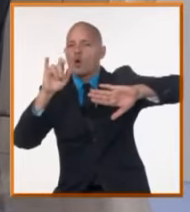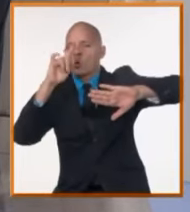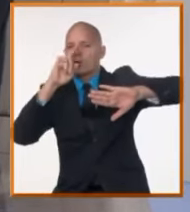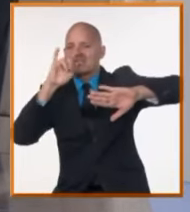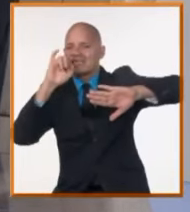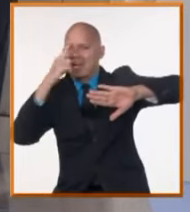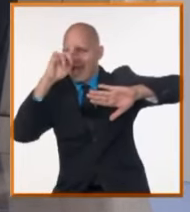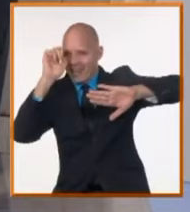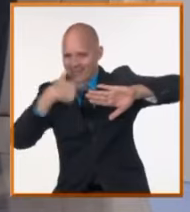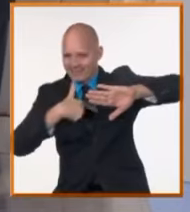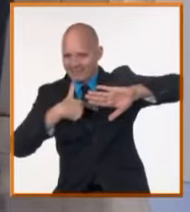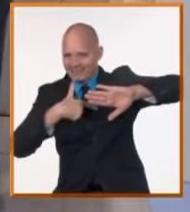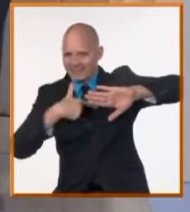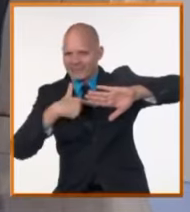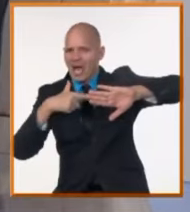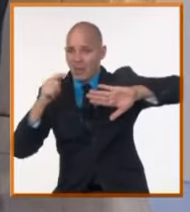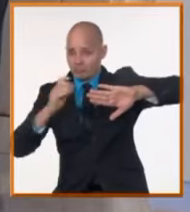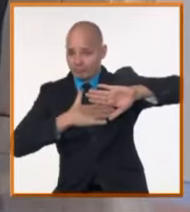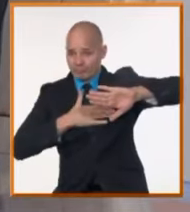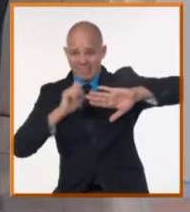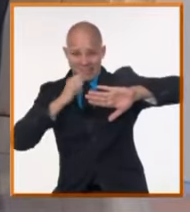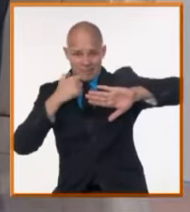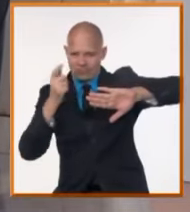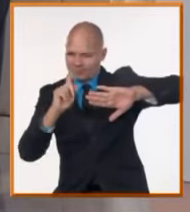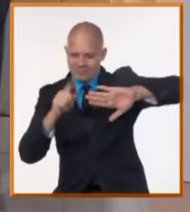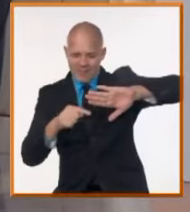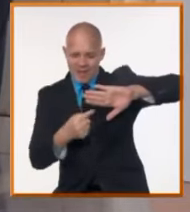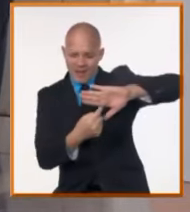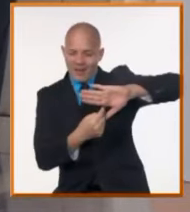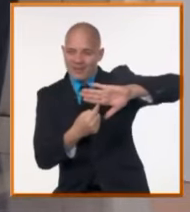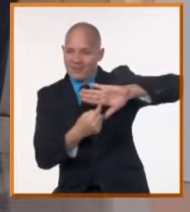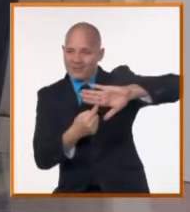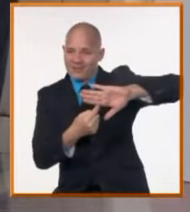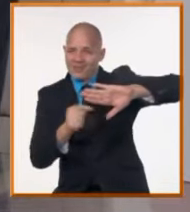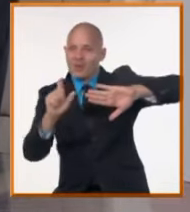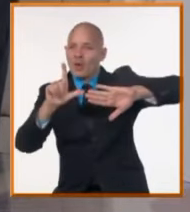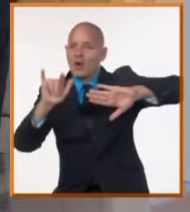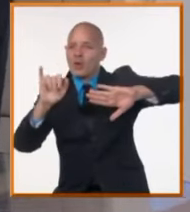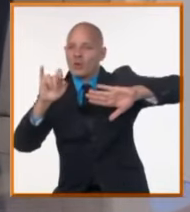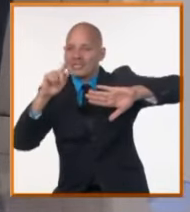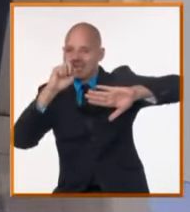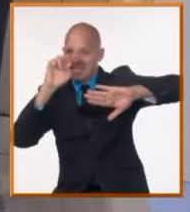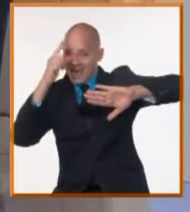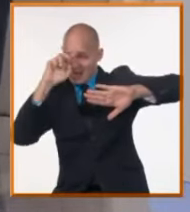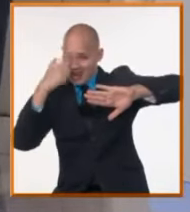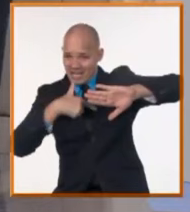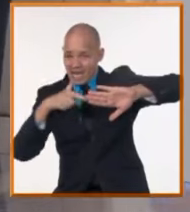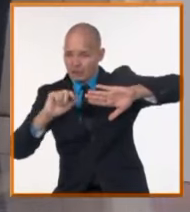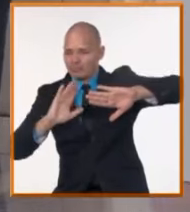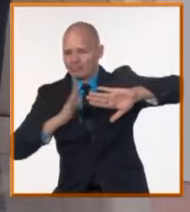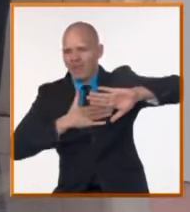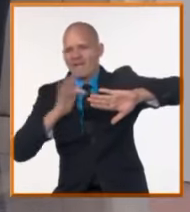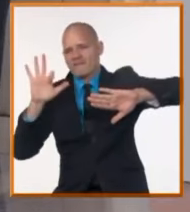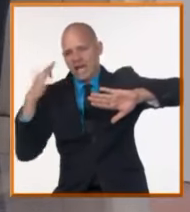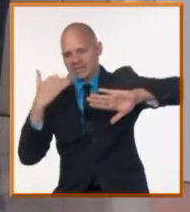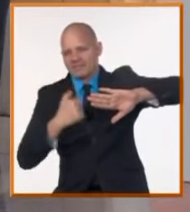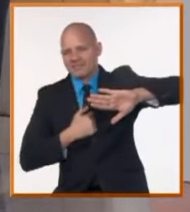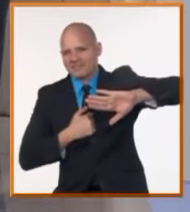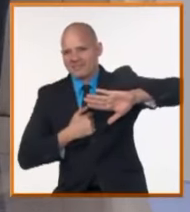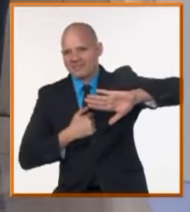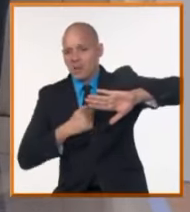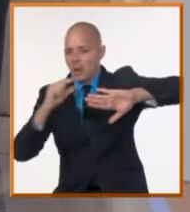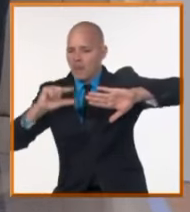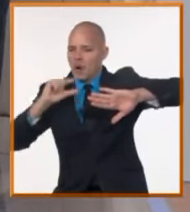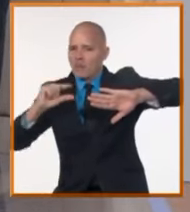interoceánico, ¿no? Que conectara el Atlántico con el Pacífico. Y bueno, esto es lo que plantea Hayes, la exclusividad total